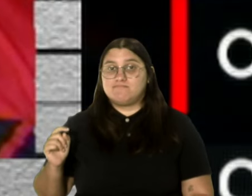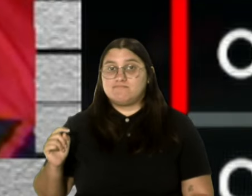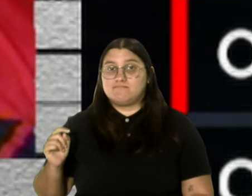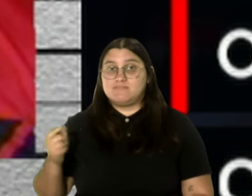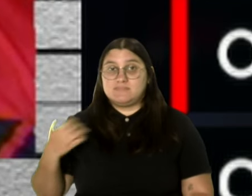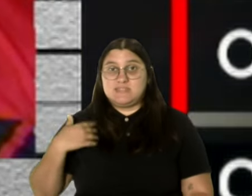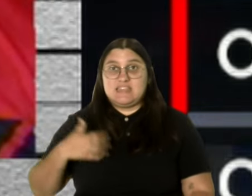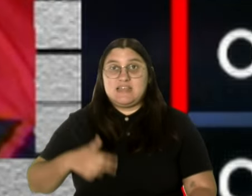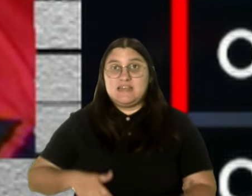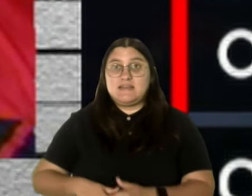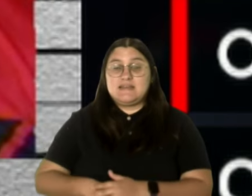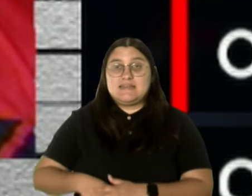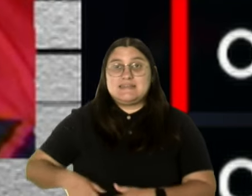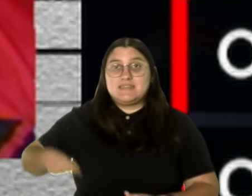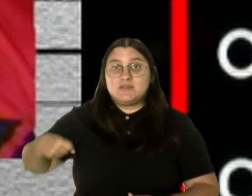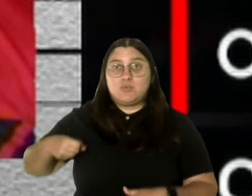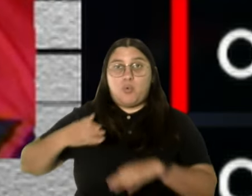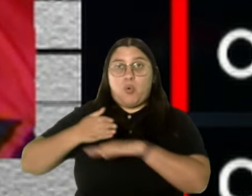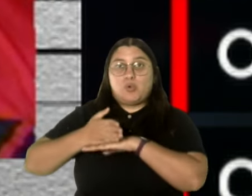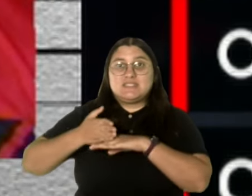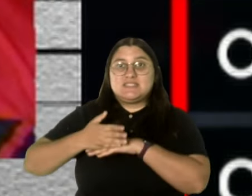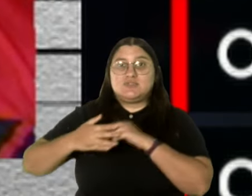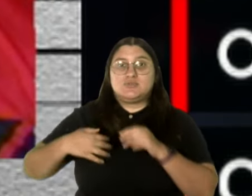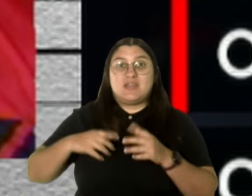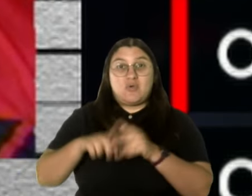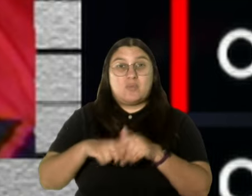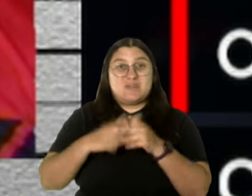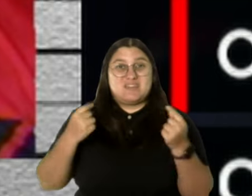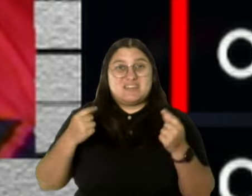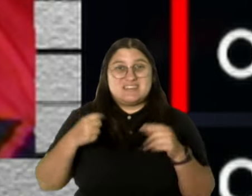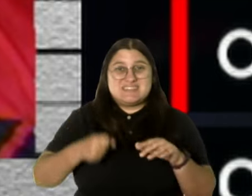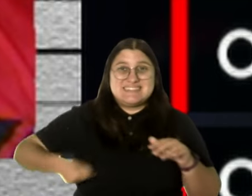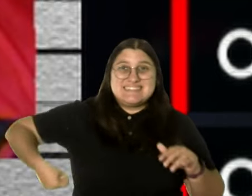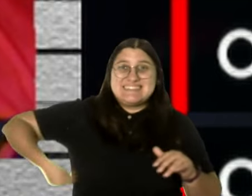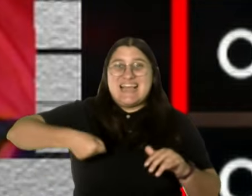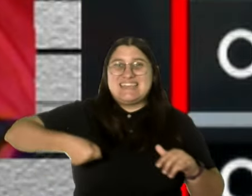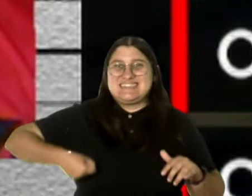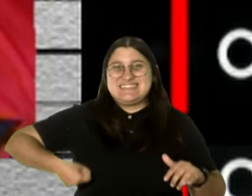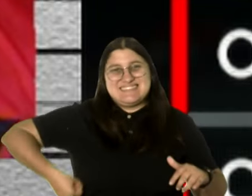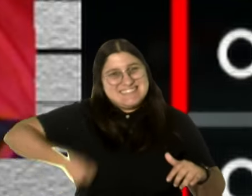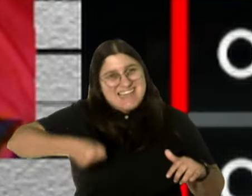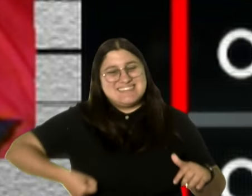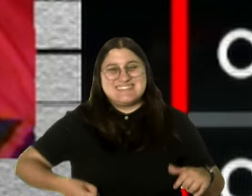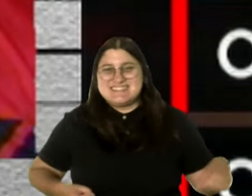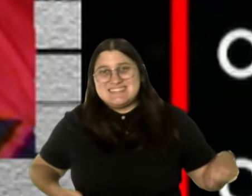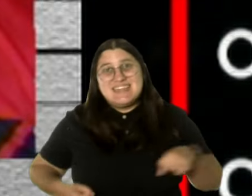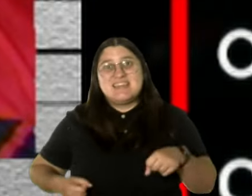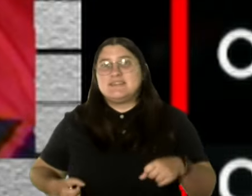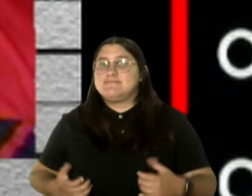su ropa, un cuchillo, y comenzó a darle fuertes